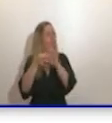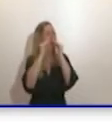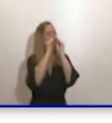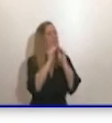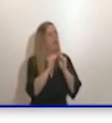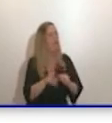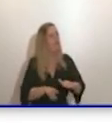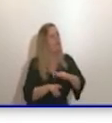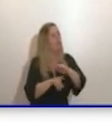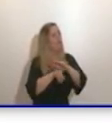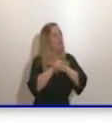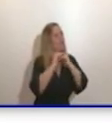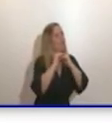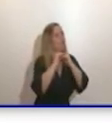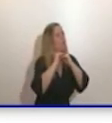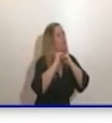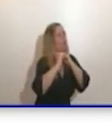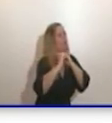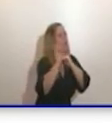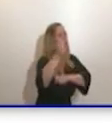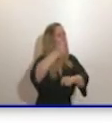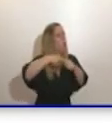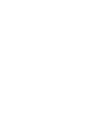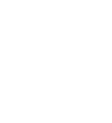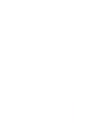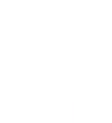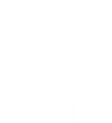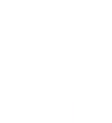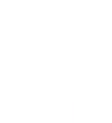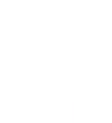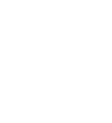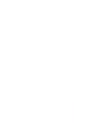desarrollo, mantenimiento o comercio de armas controvertidas.